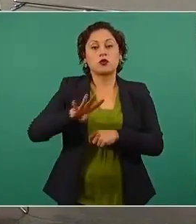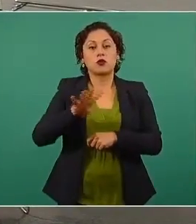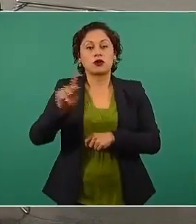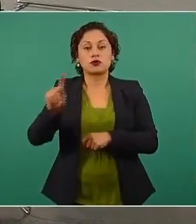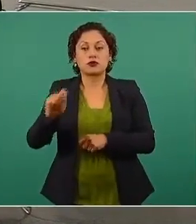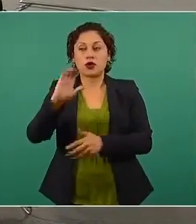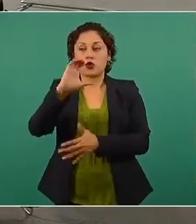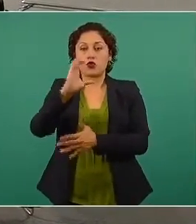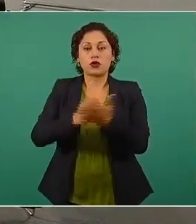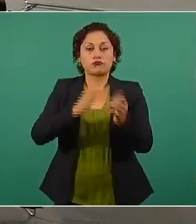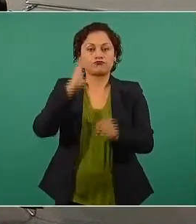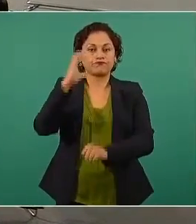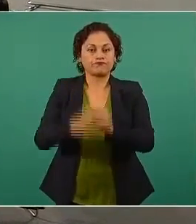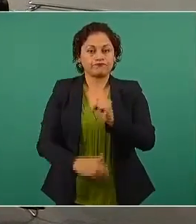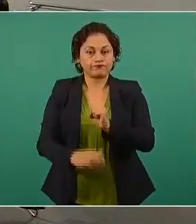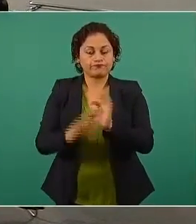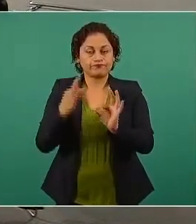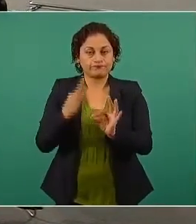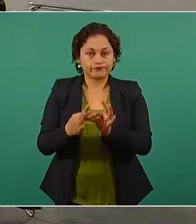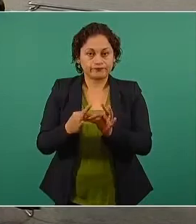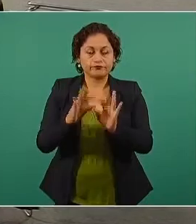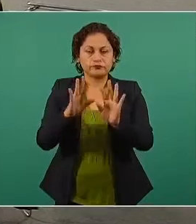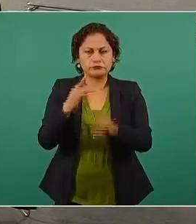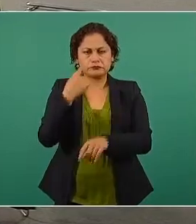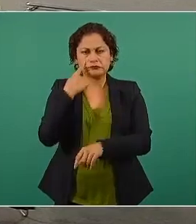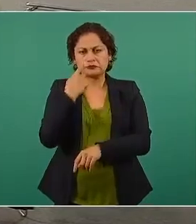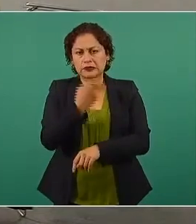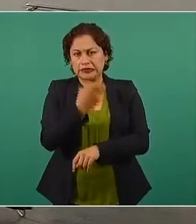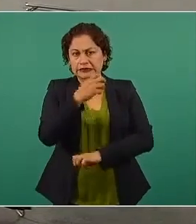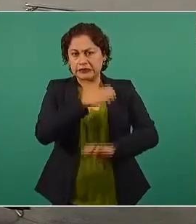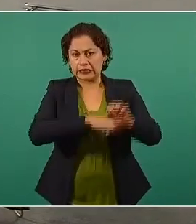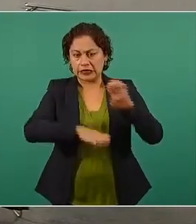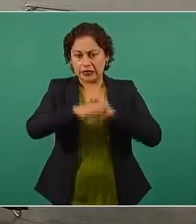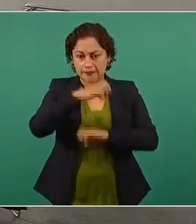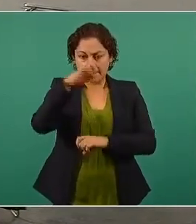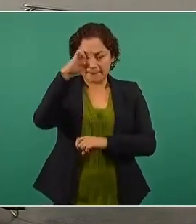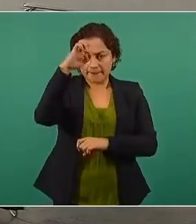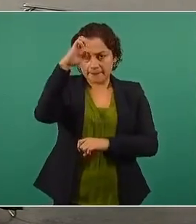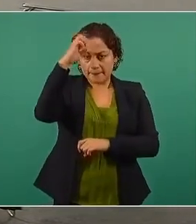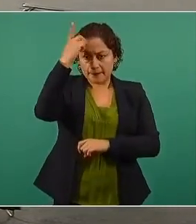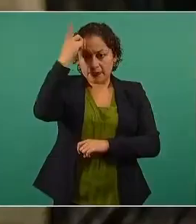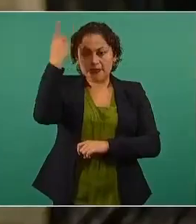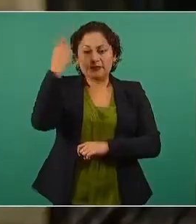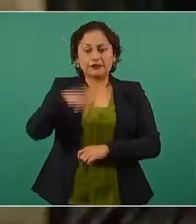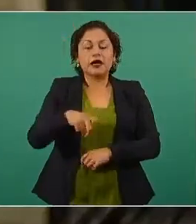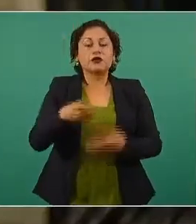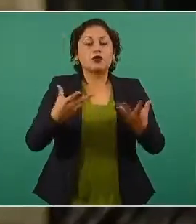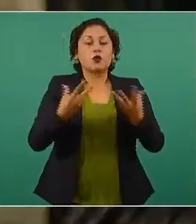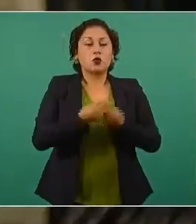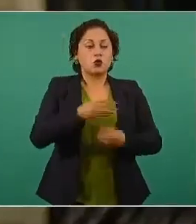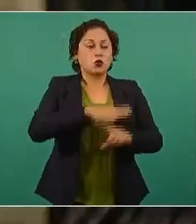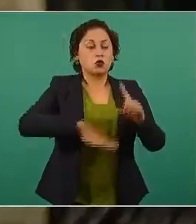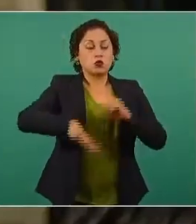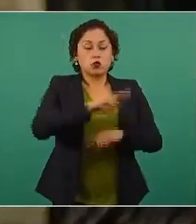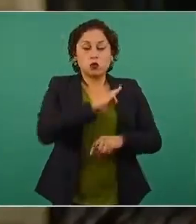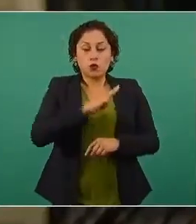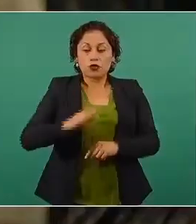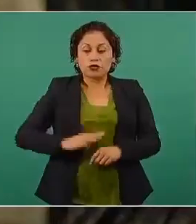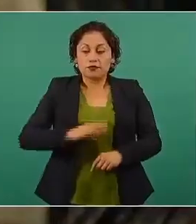contratos. Este empresario ha hecho con su municipio